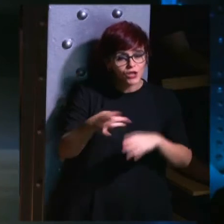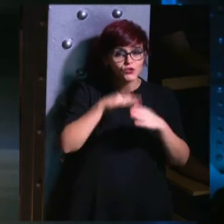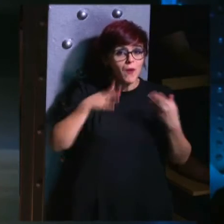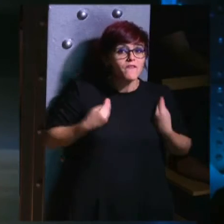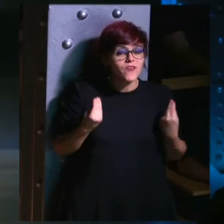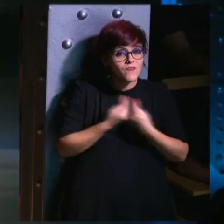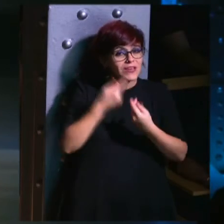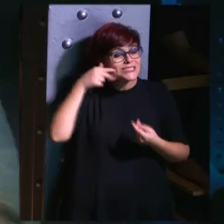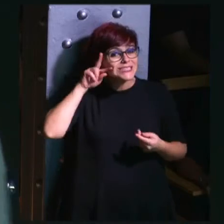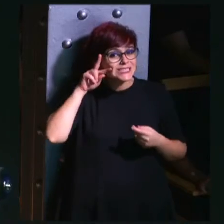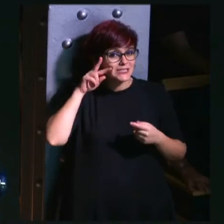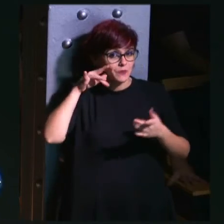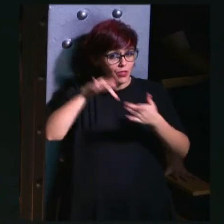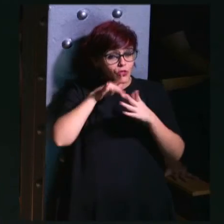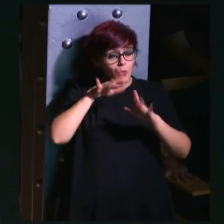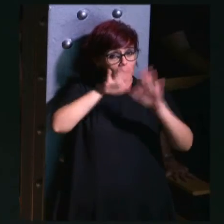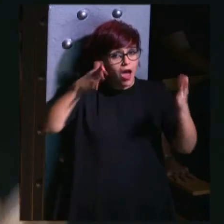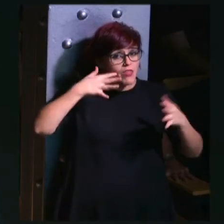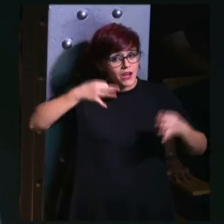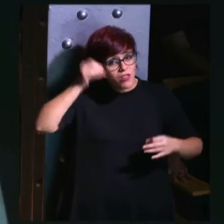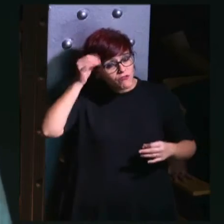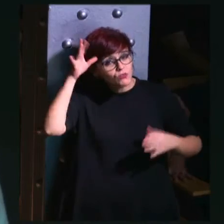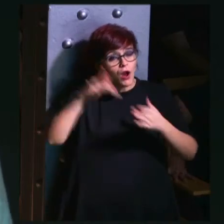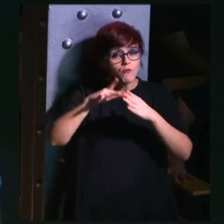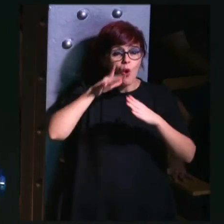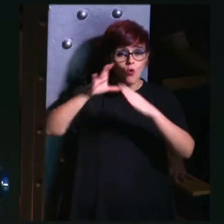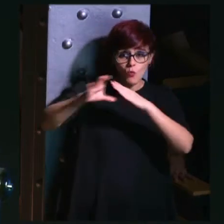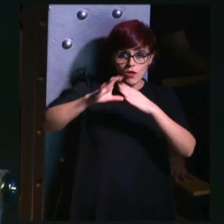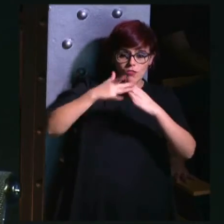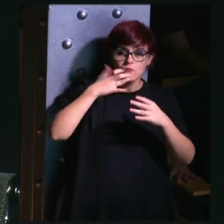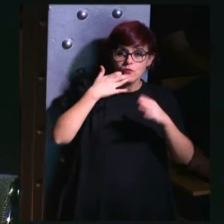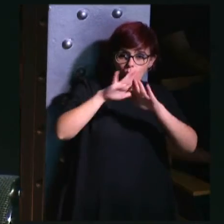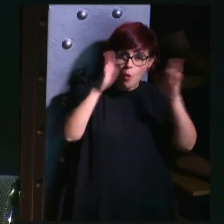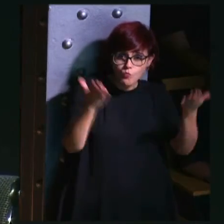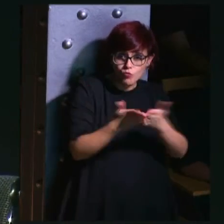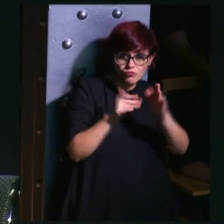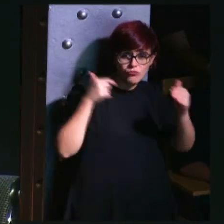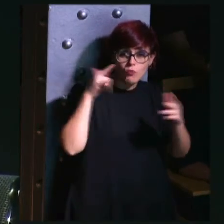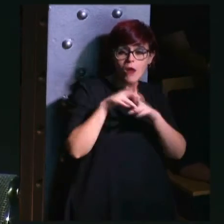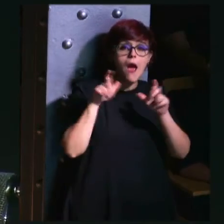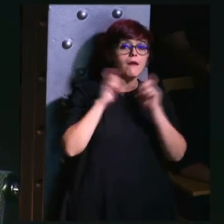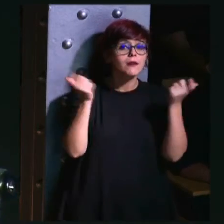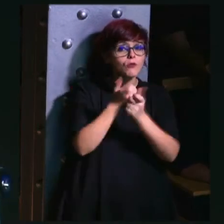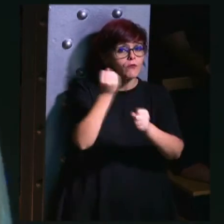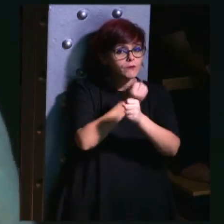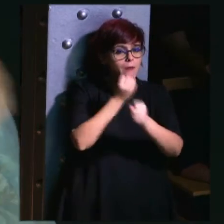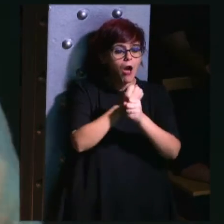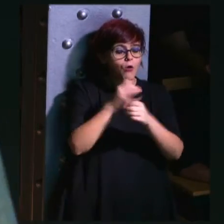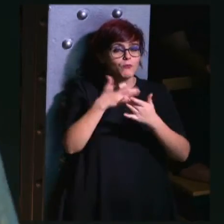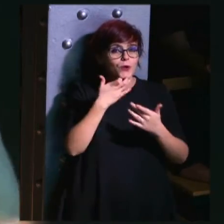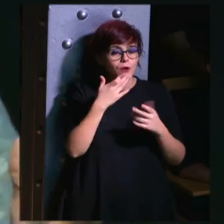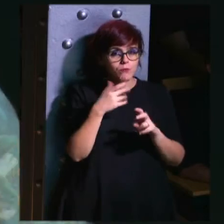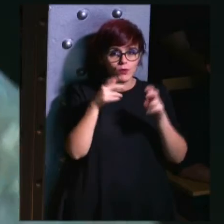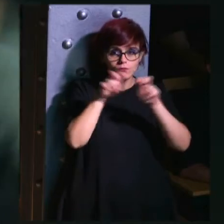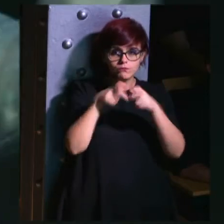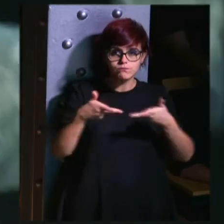la misma experiencia en diferentes lugares. Vamos a poder comunicarnos con gente que esté al otro lado del mundo en una reunión de trabajo y estaremos en un entorno